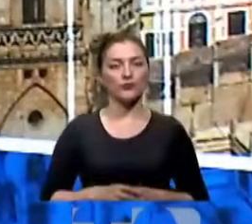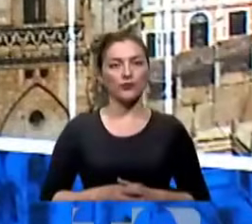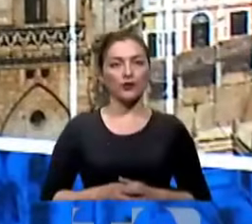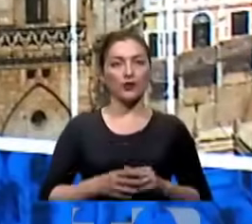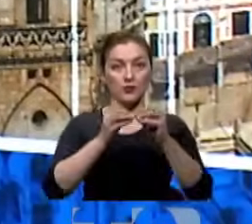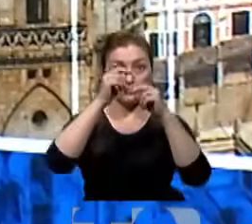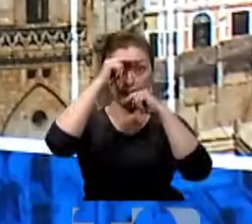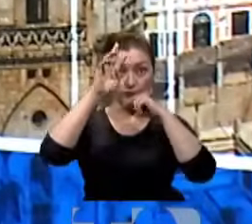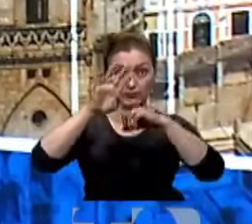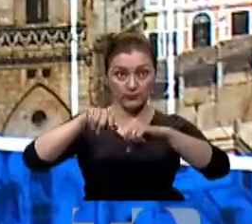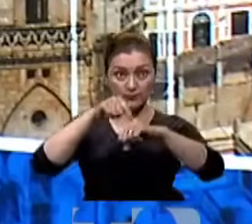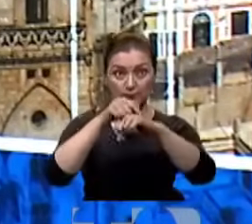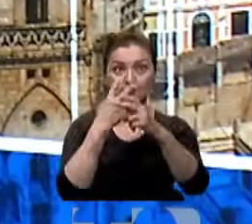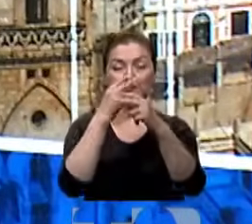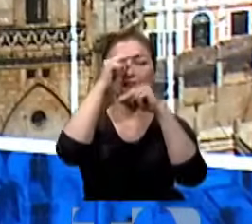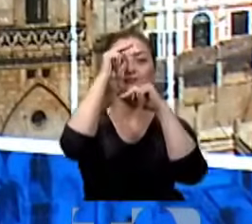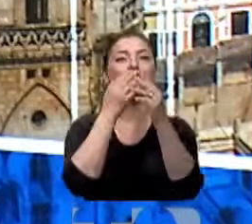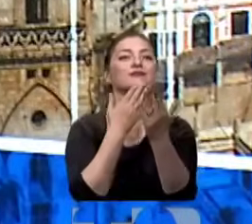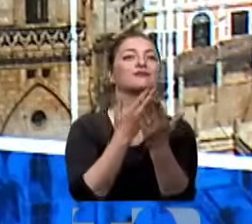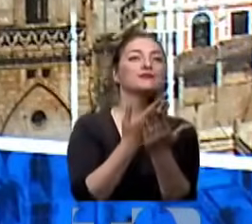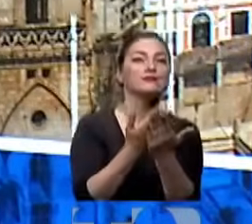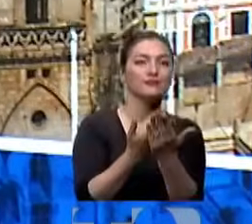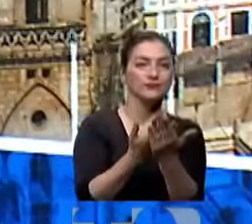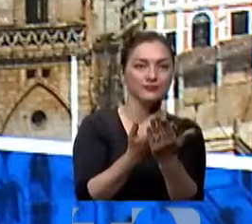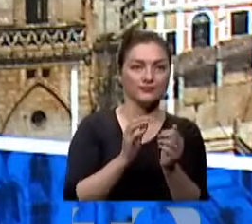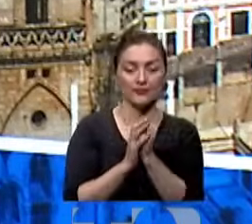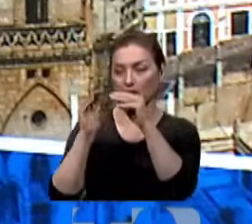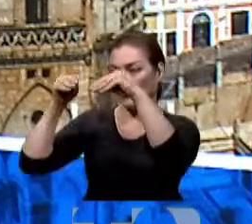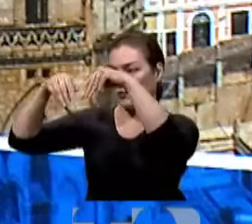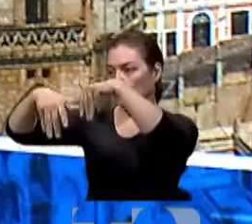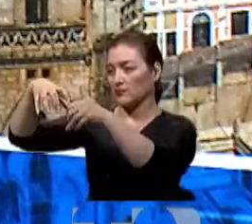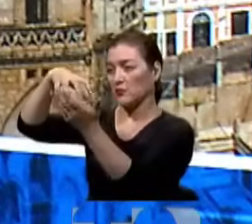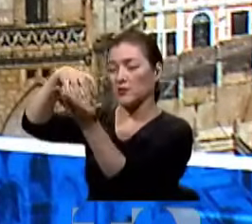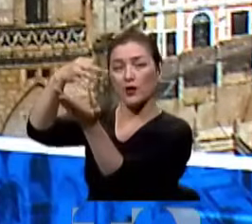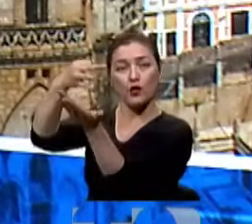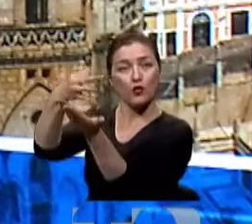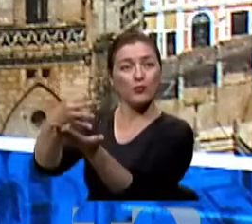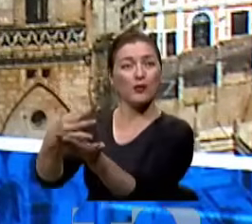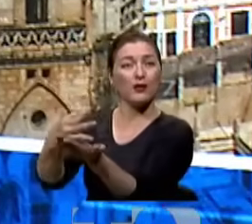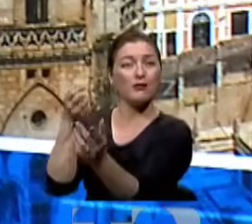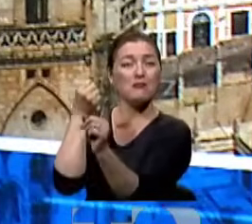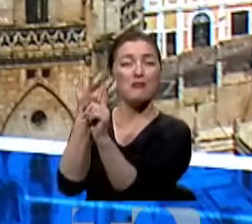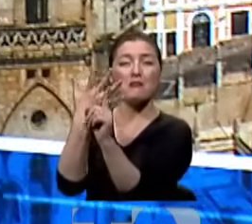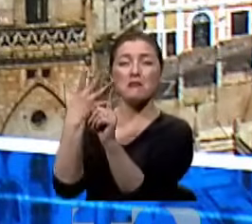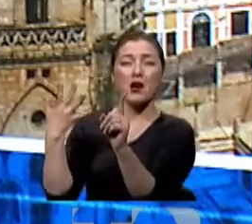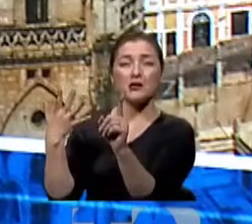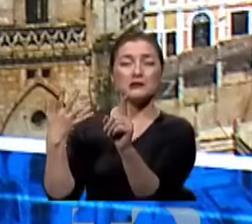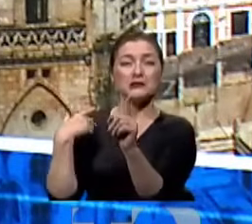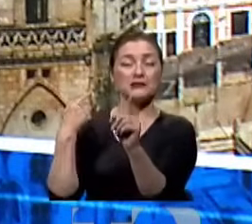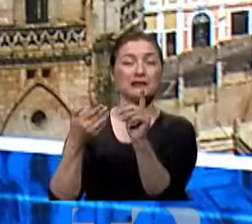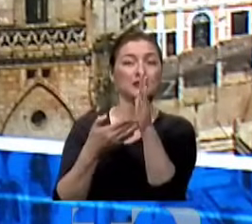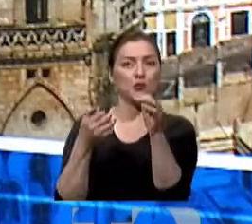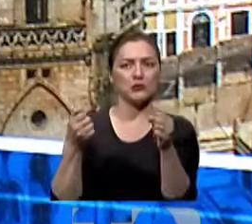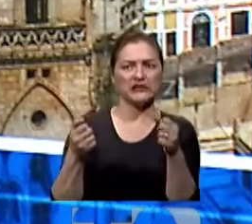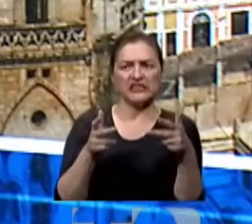Más noticias en 24 horas. Gracias por estar junto a nosotros. Las lluvias en la provincia de Cotopaxi afectan la normal circulación de